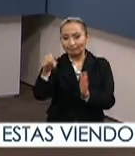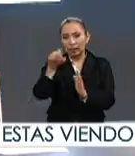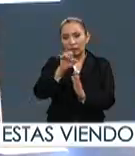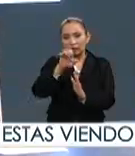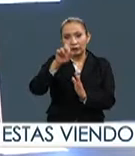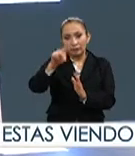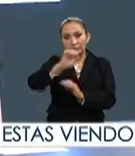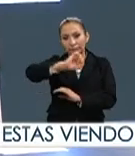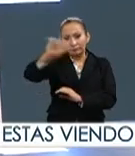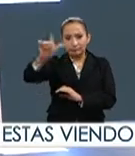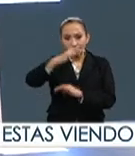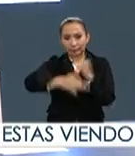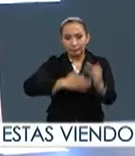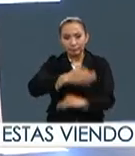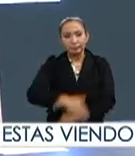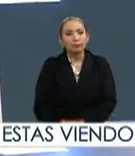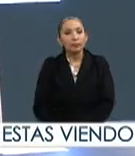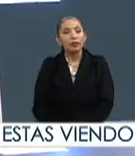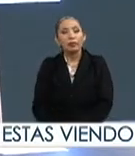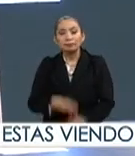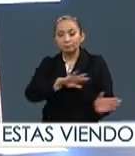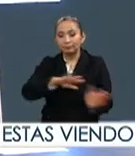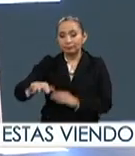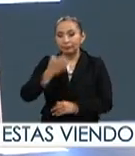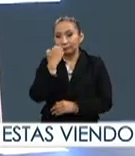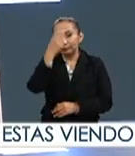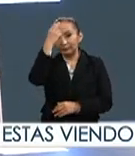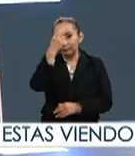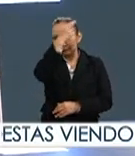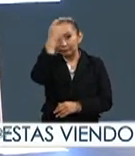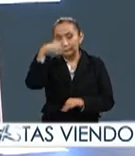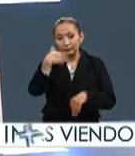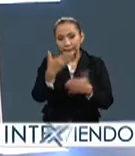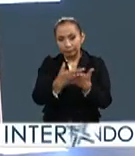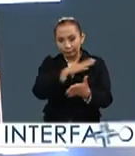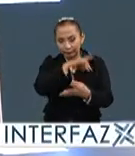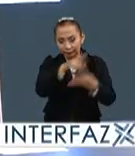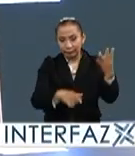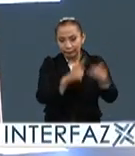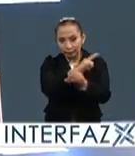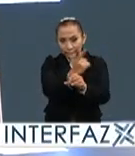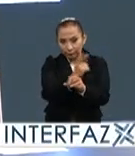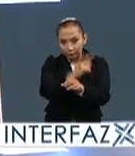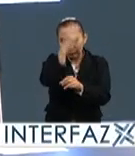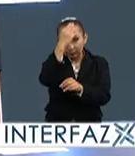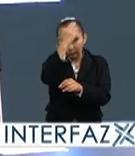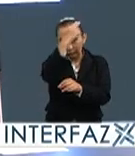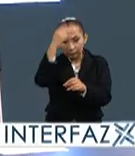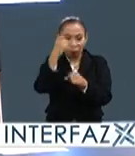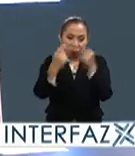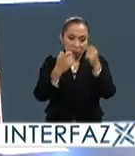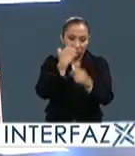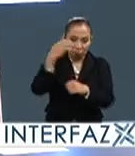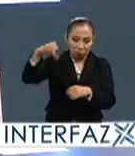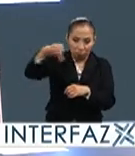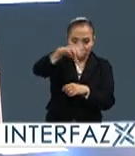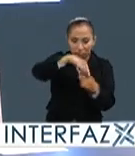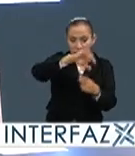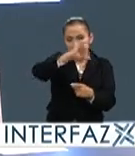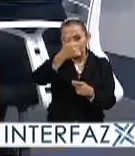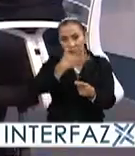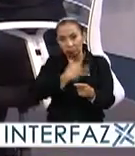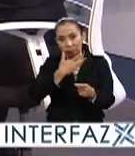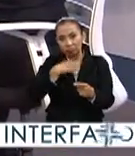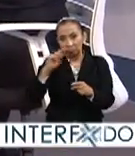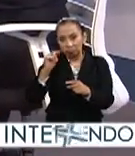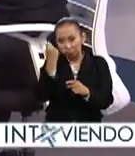las profesiones, etcétera, ¿no? Las escuelas de enfermería ofrecemos la licenciatura en enfermería en algunas escuelas, otras tenemos